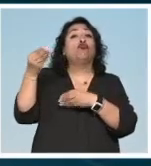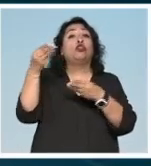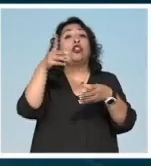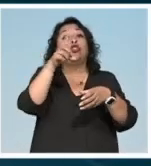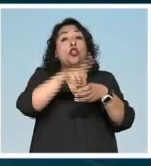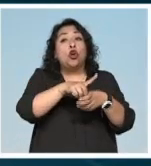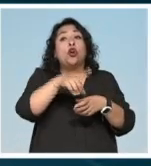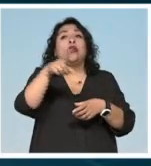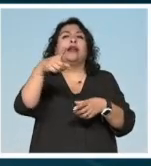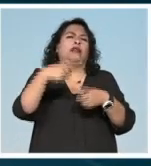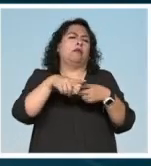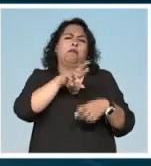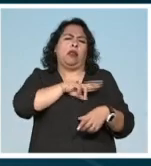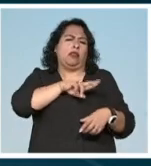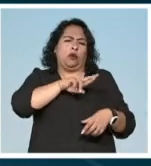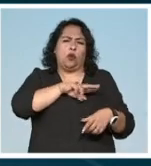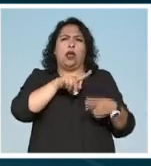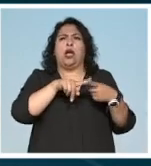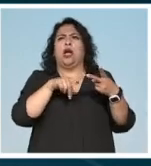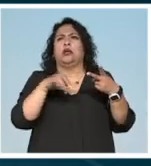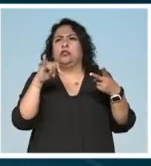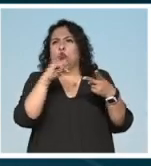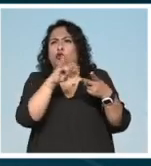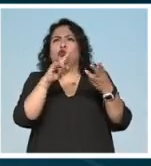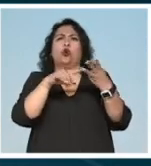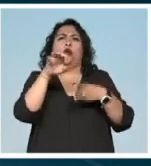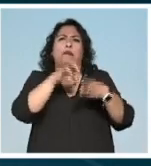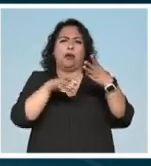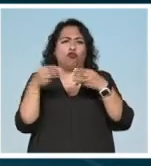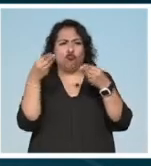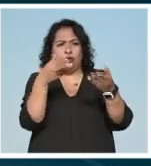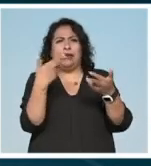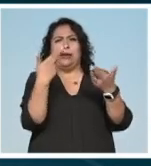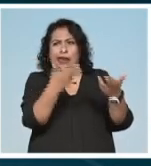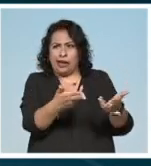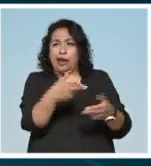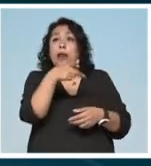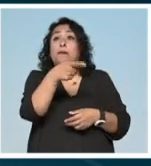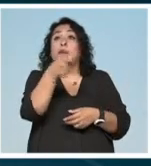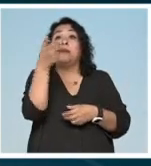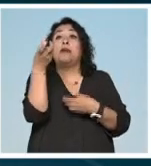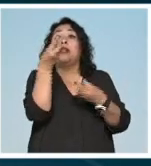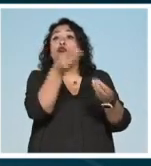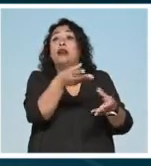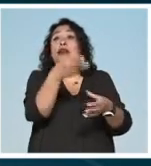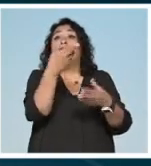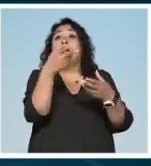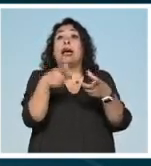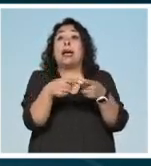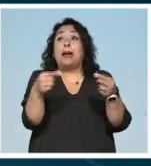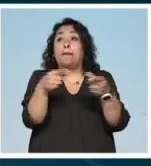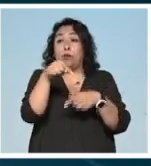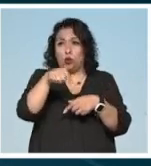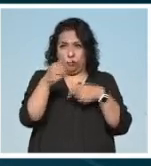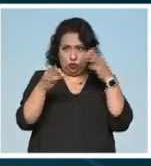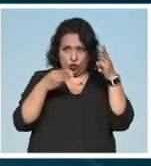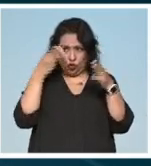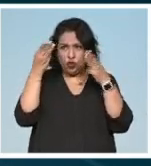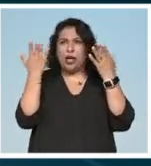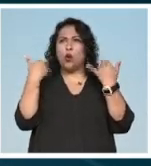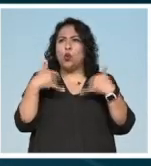y adquisiciones de particulares, instituciones y embajadas. De hecho, la primera donación recibida de Japón en este museo fue